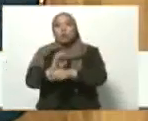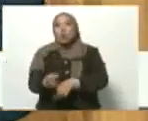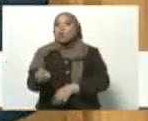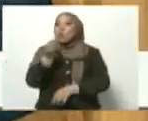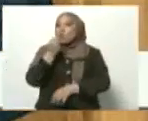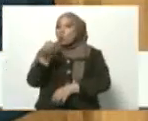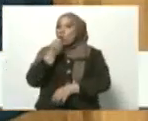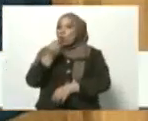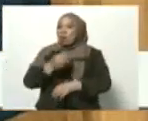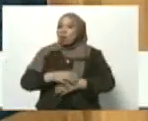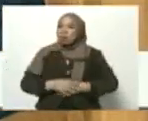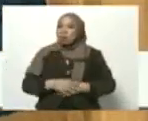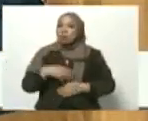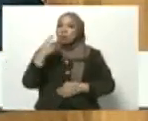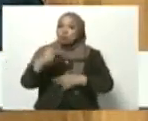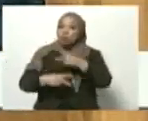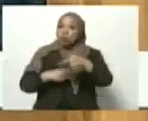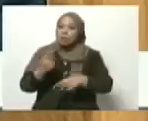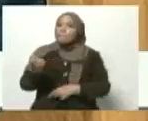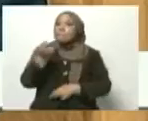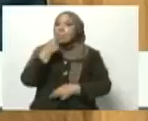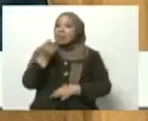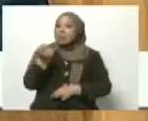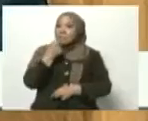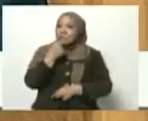nuestra seguridad en la producción de medicinas,